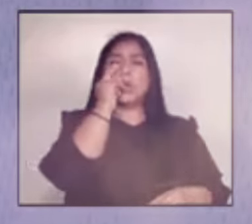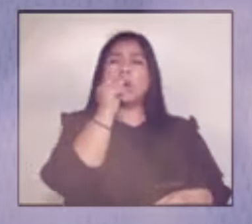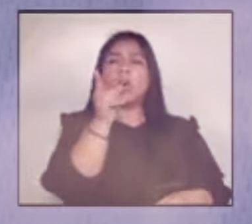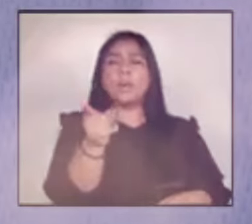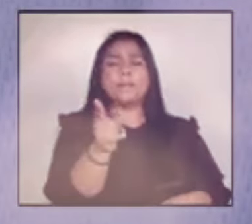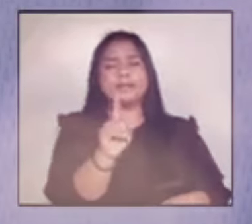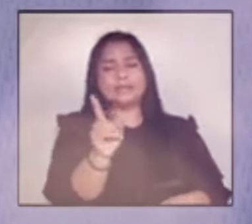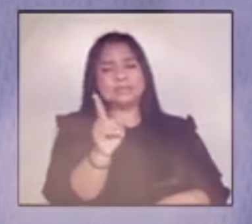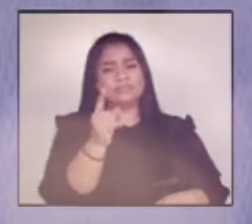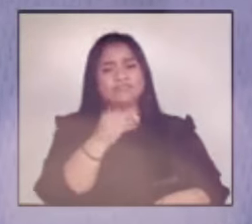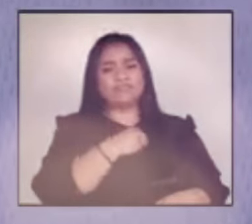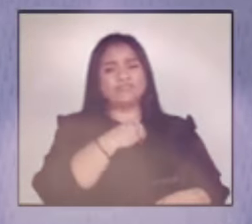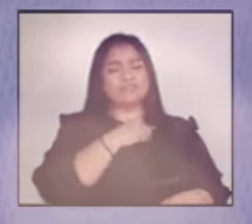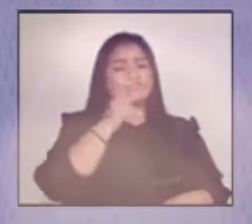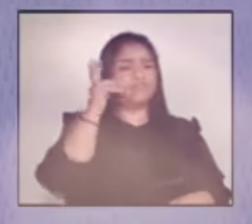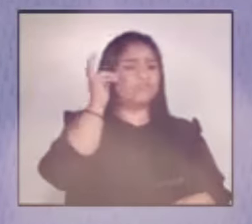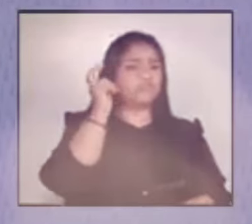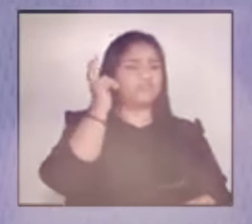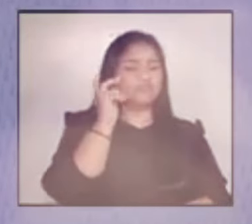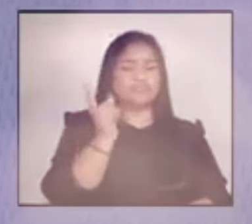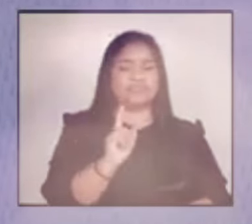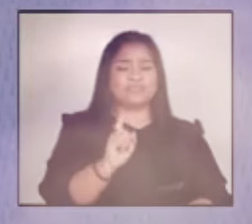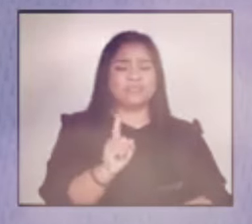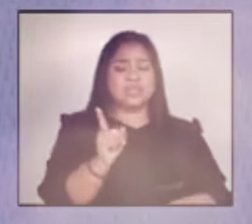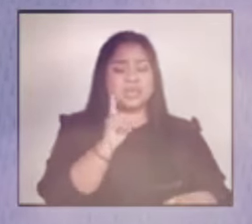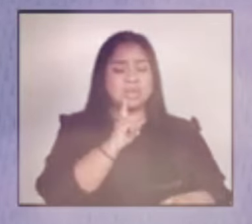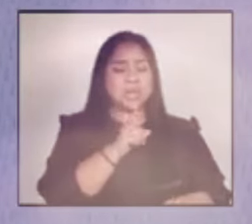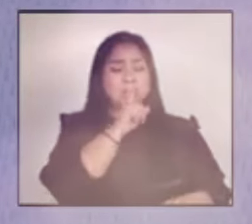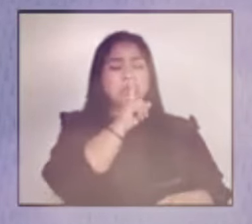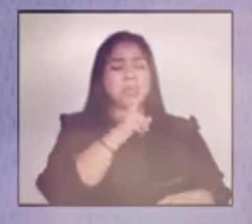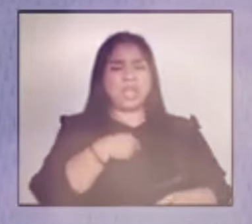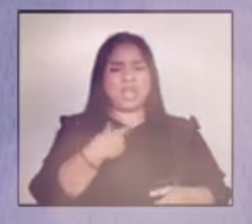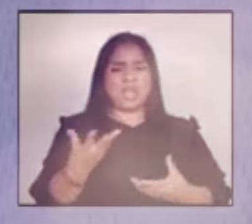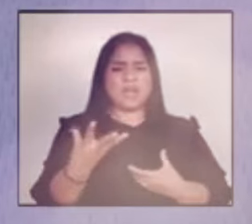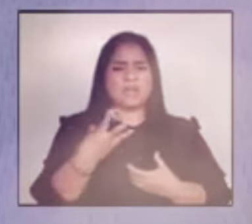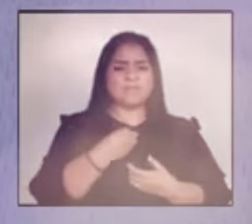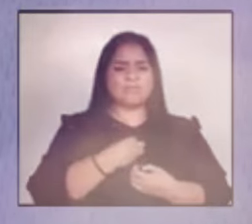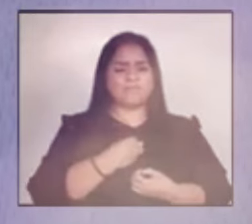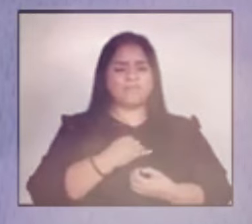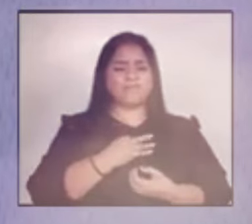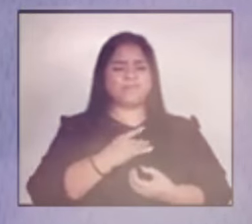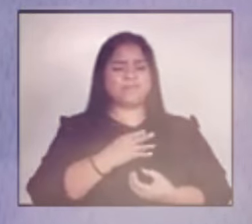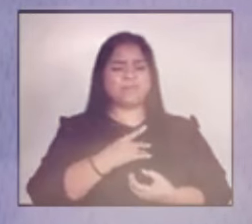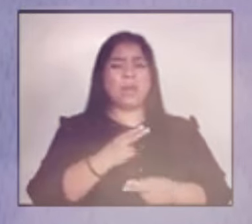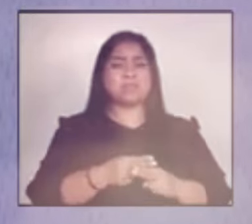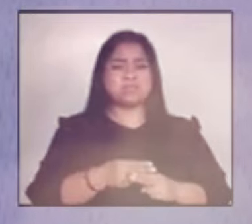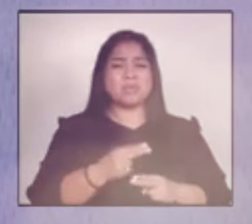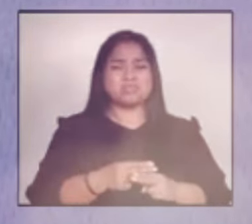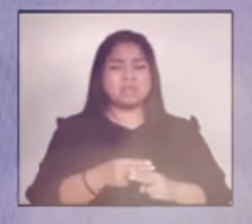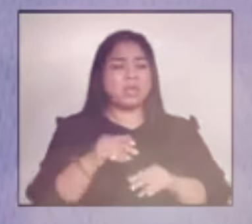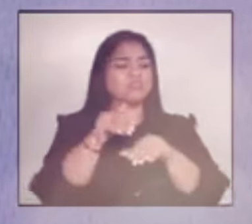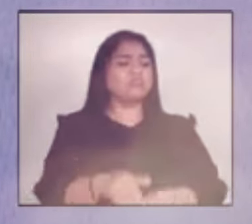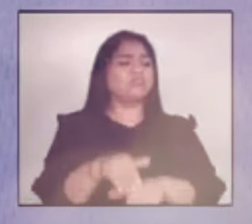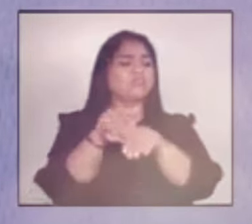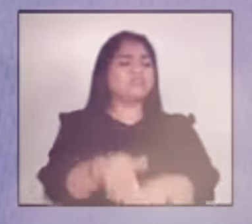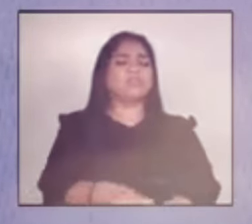dispuesto a escuchar, sino que siente la compulsiva necesidad de interrumpir y subordinar